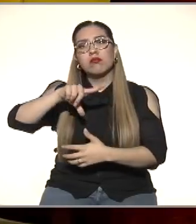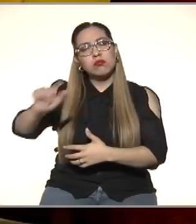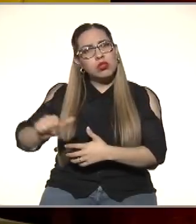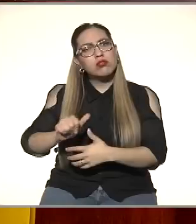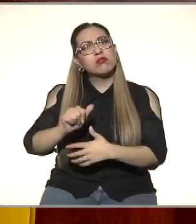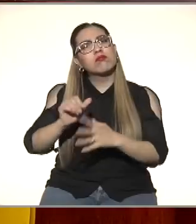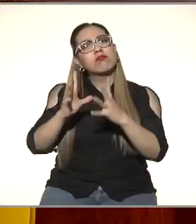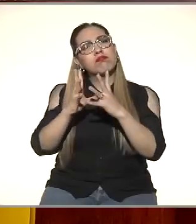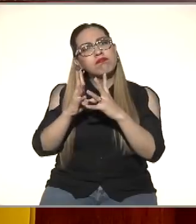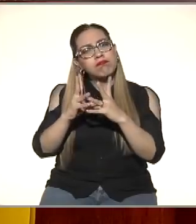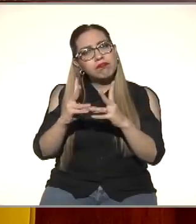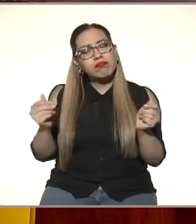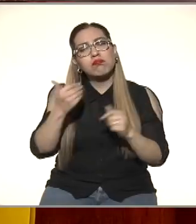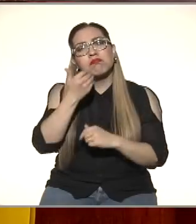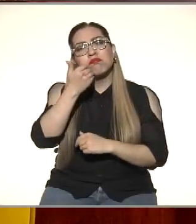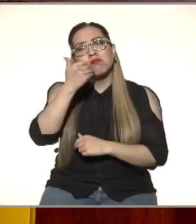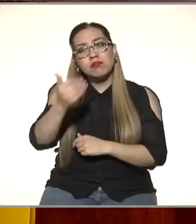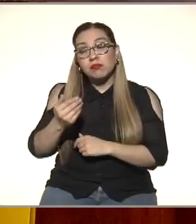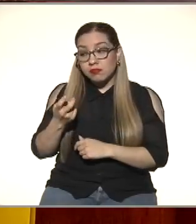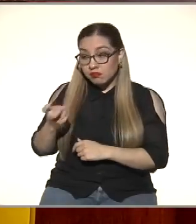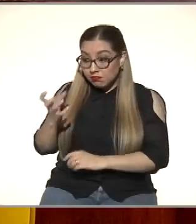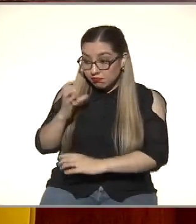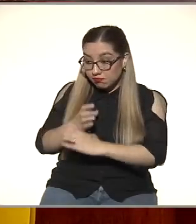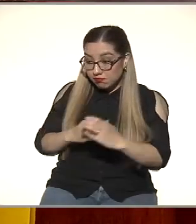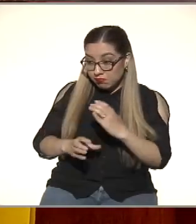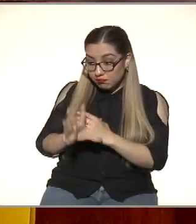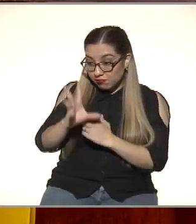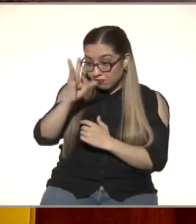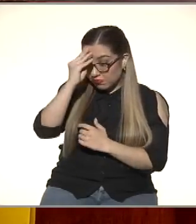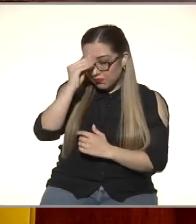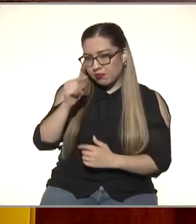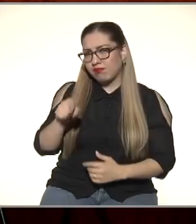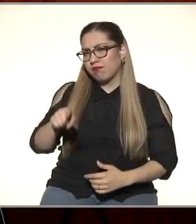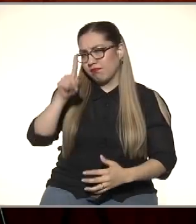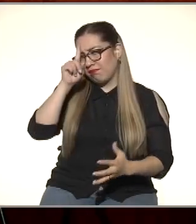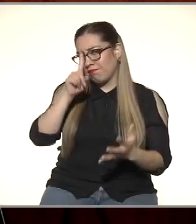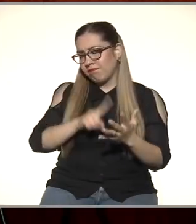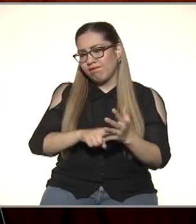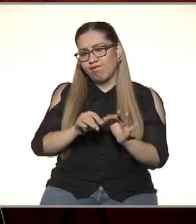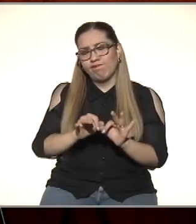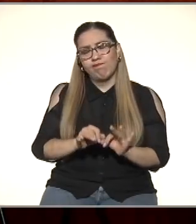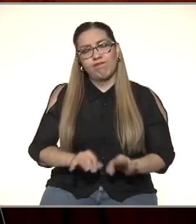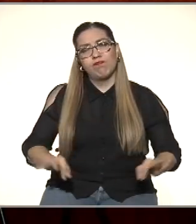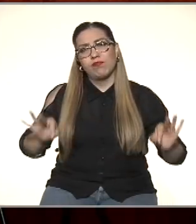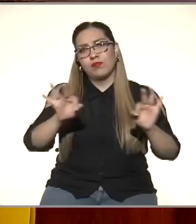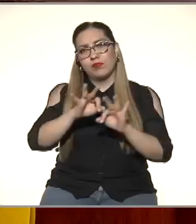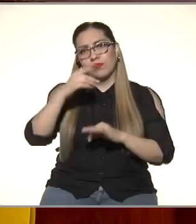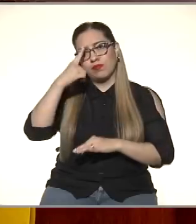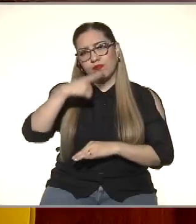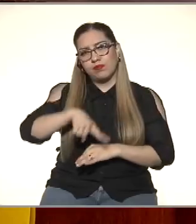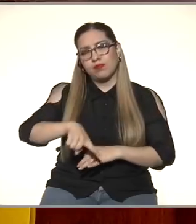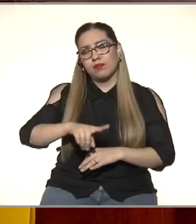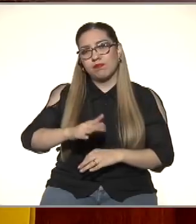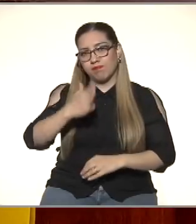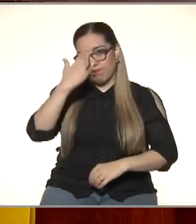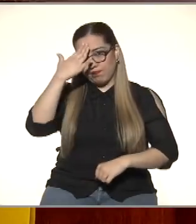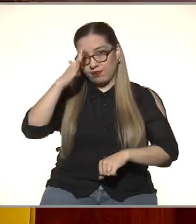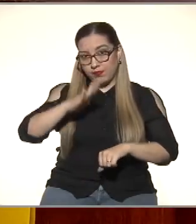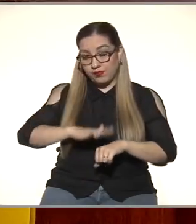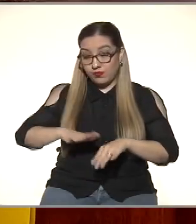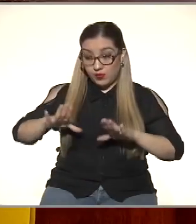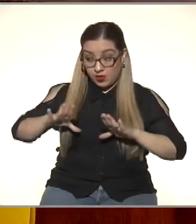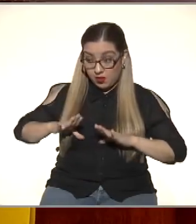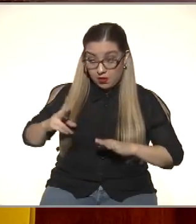reestructuración, que puede haber un aprendizaje. Y eso me parece que es súper importante para tomarlo en cuenta, tanto para la pareja, porque